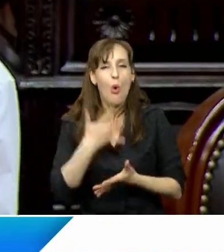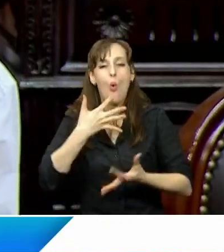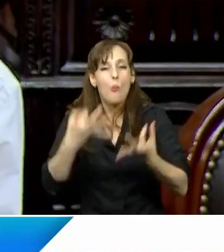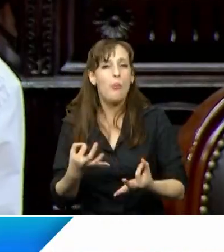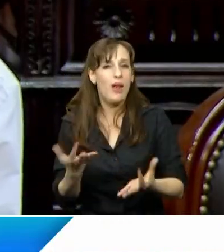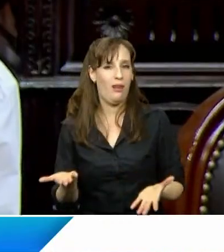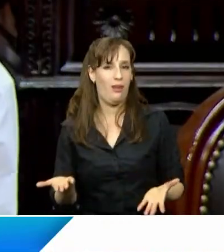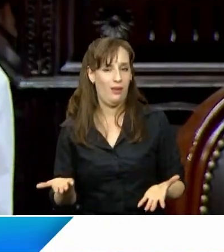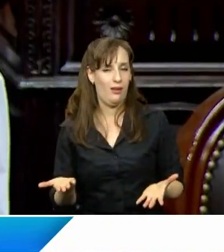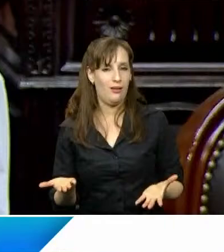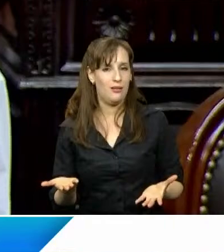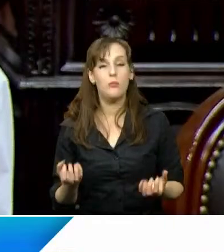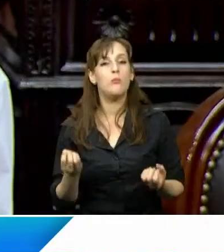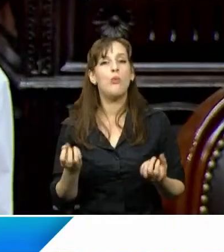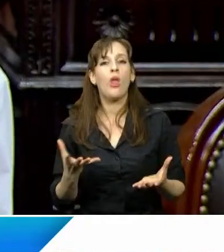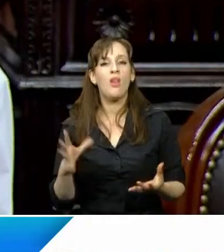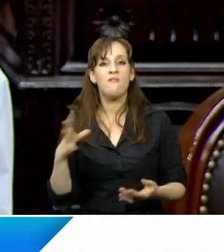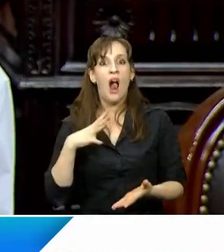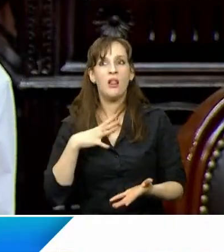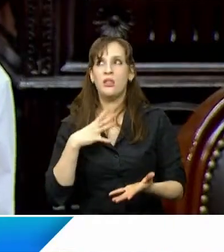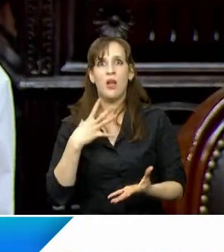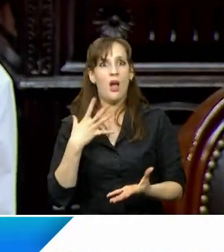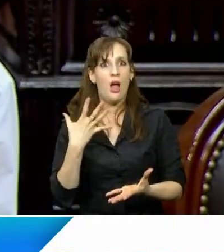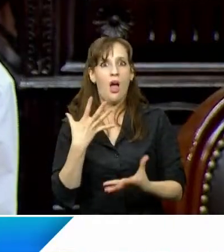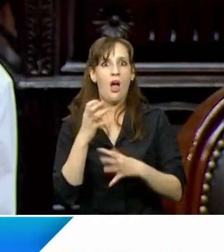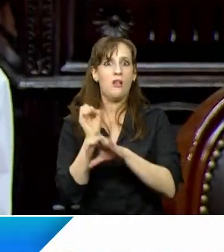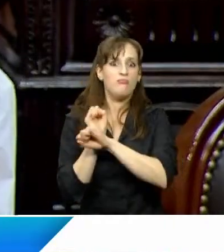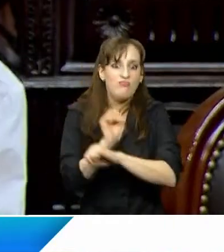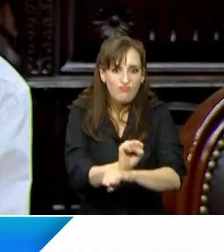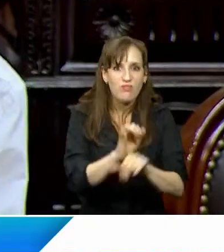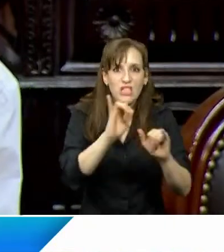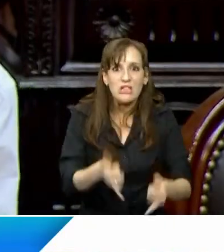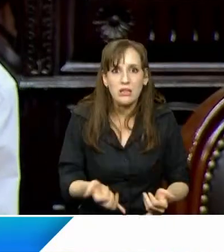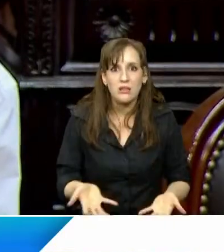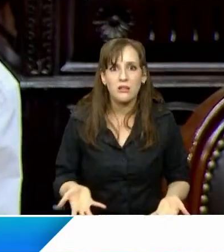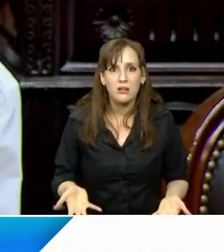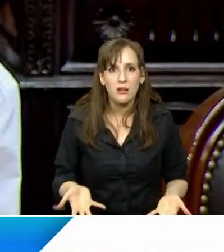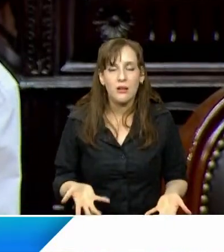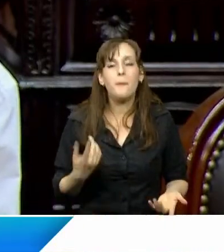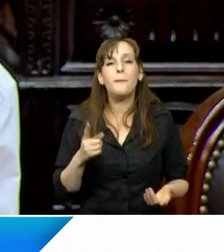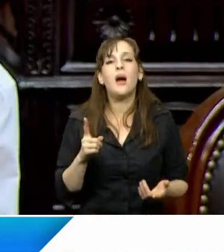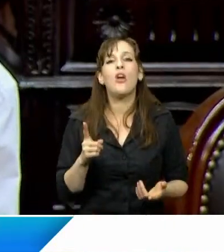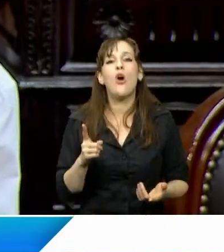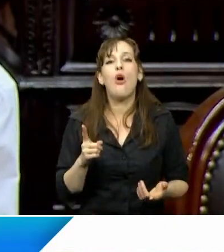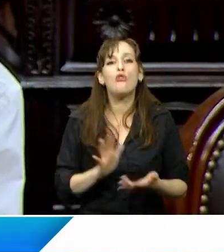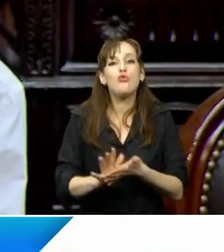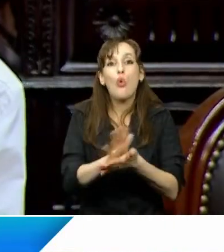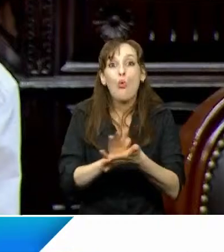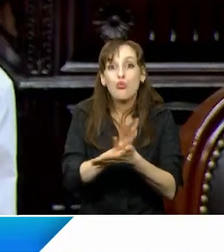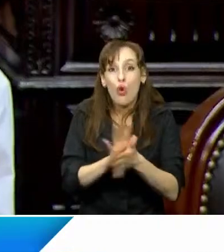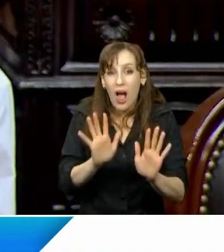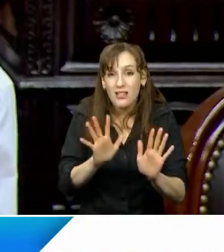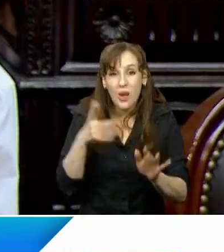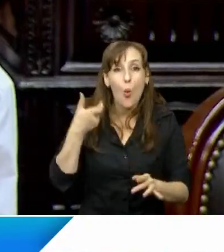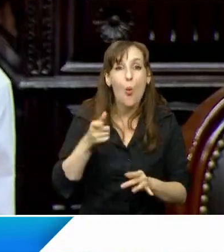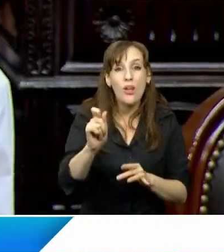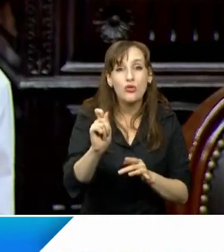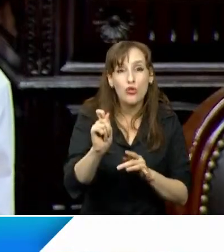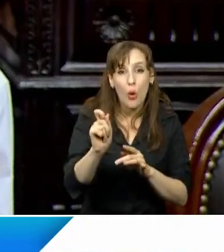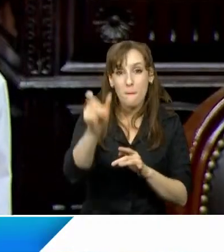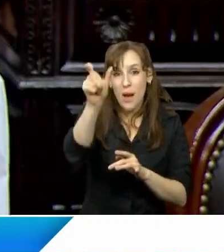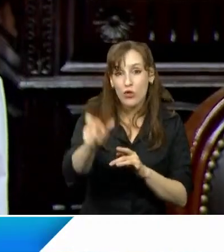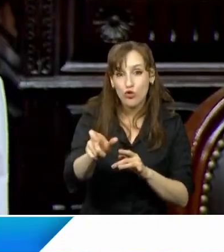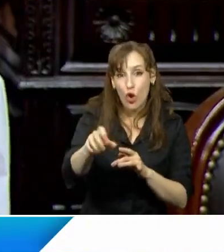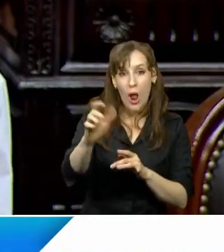por la impunidad de esto. Ahora, la impunidad, presidente, no se vence con un juicio en ausencia y mucho menos en estas condiciones. Se vence con una